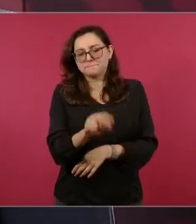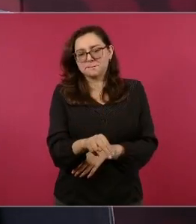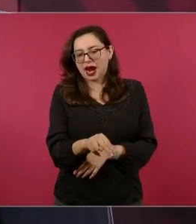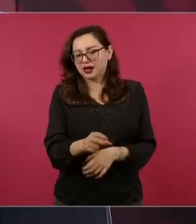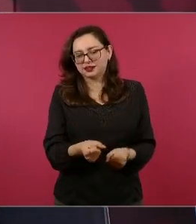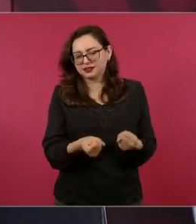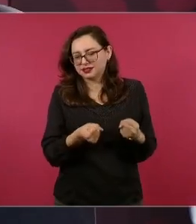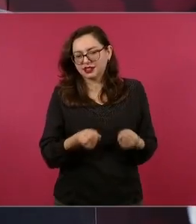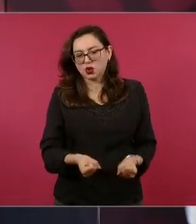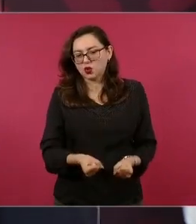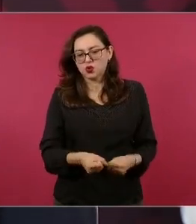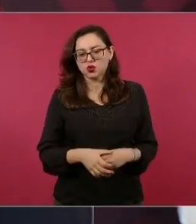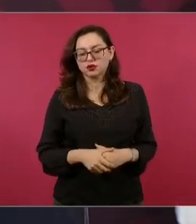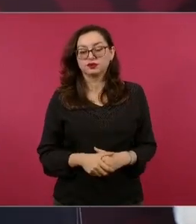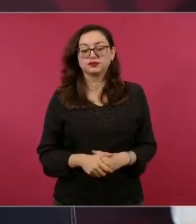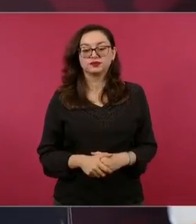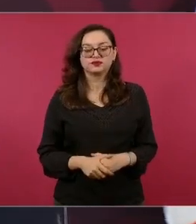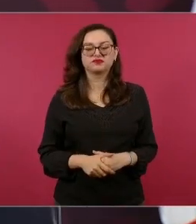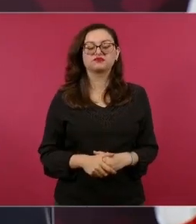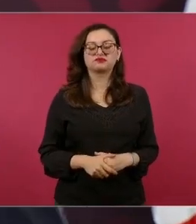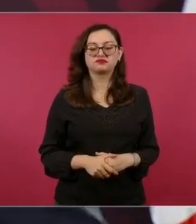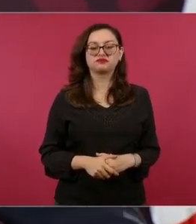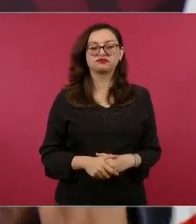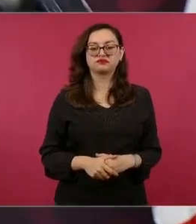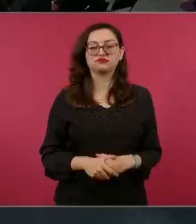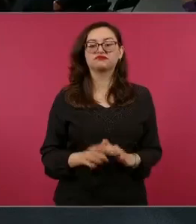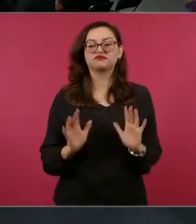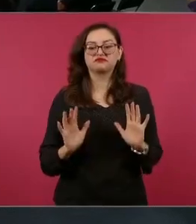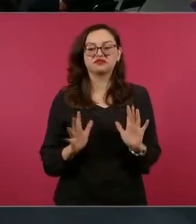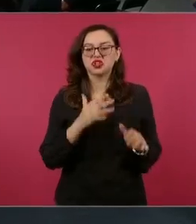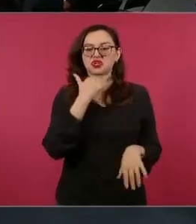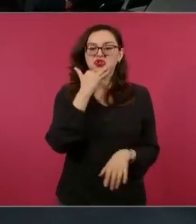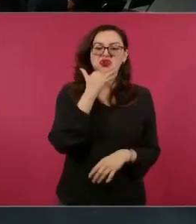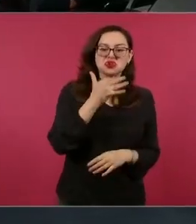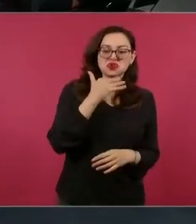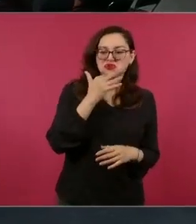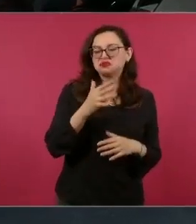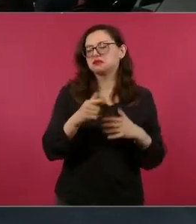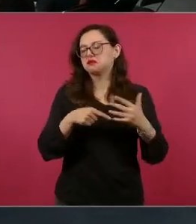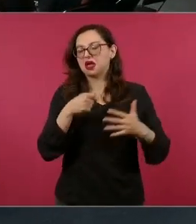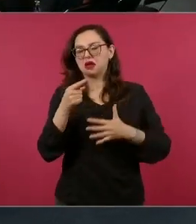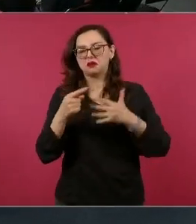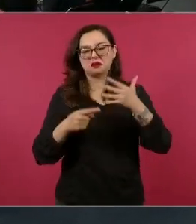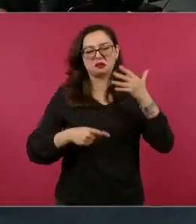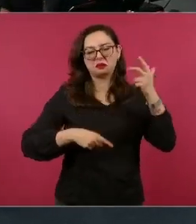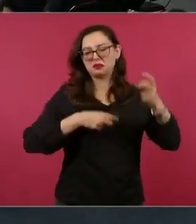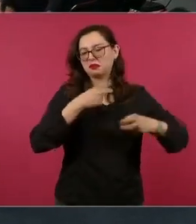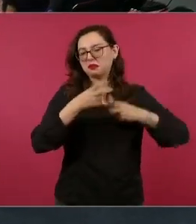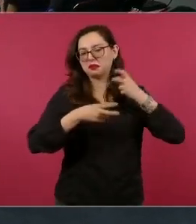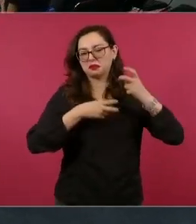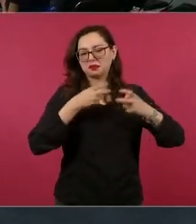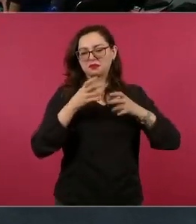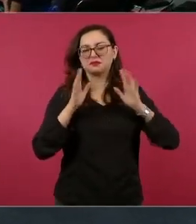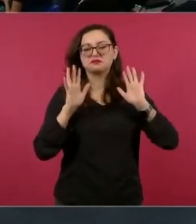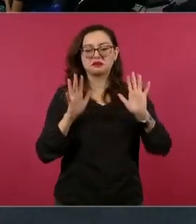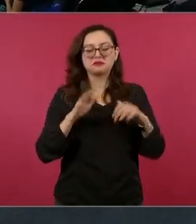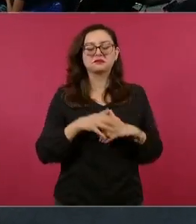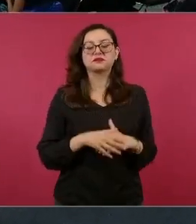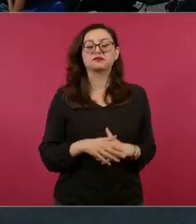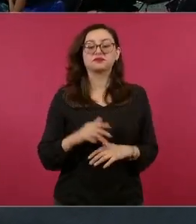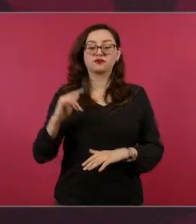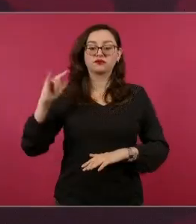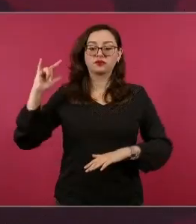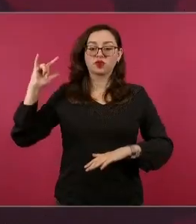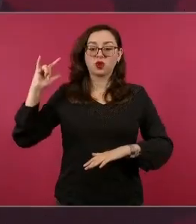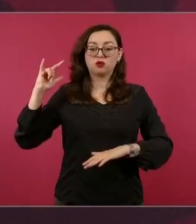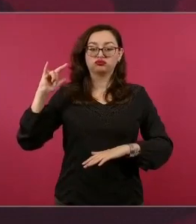Y son muy corruptos y eso. Ya llegando aquí, en la Terminal 2, digo,